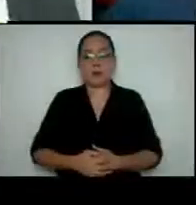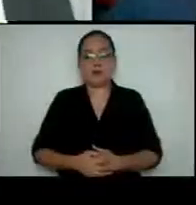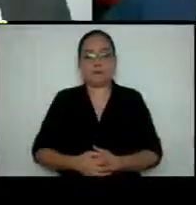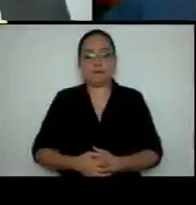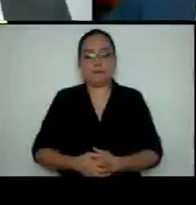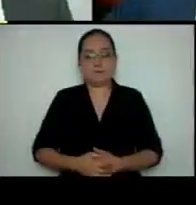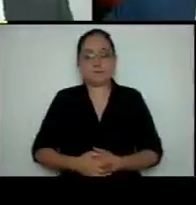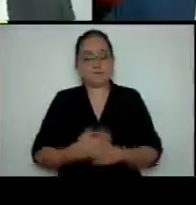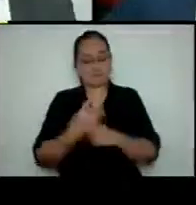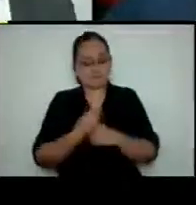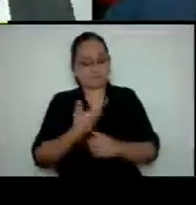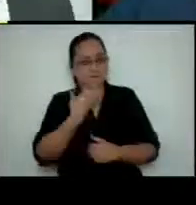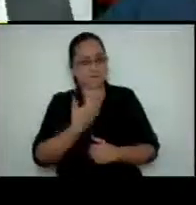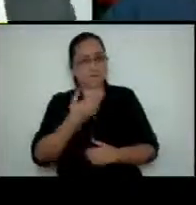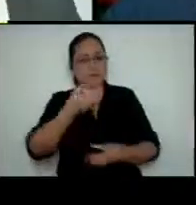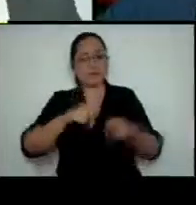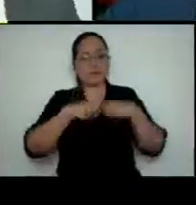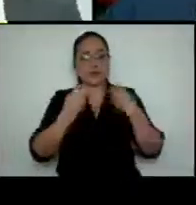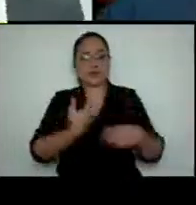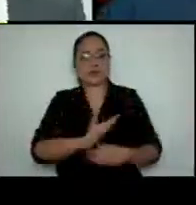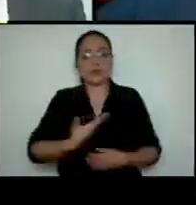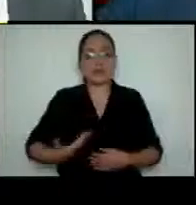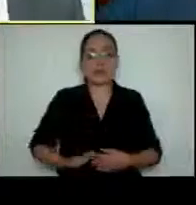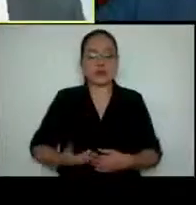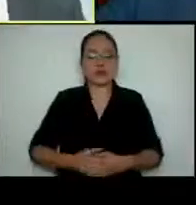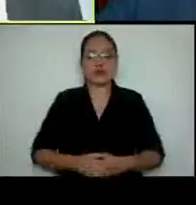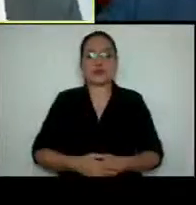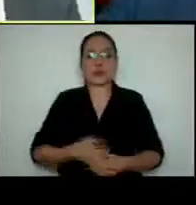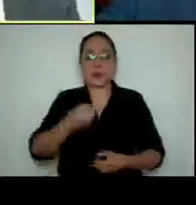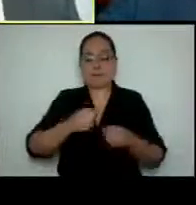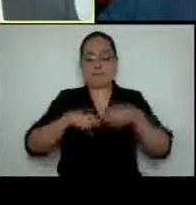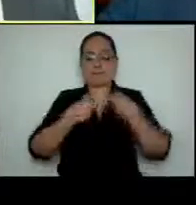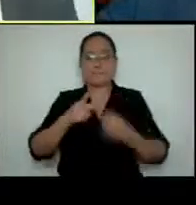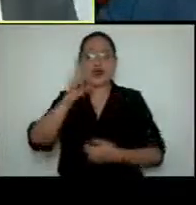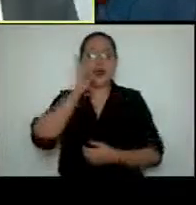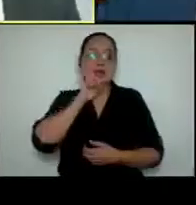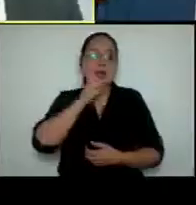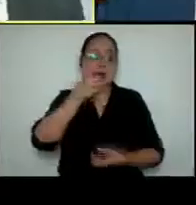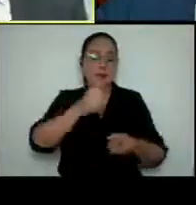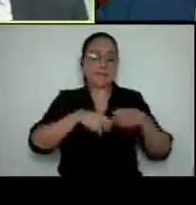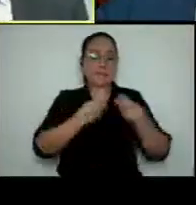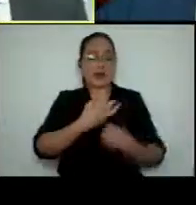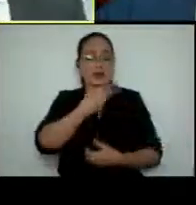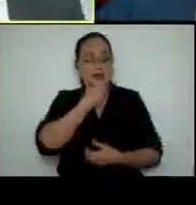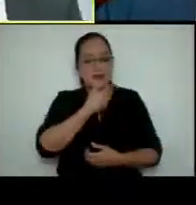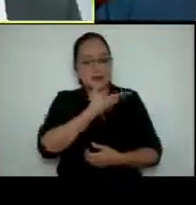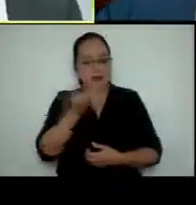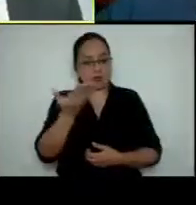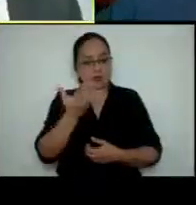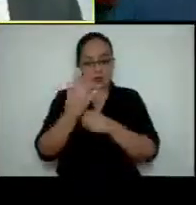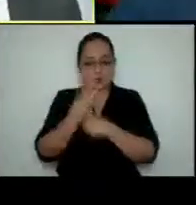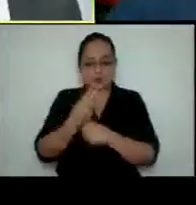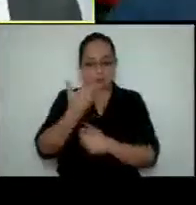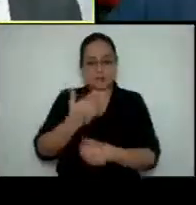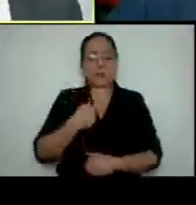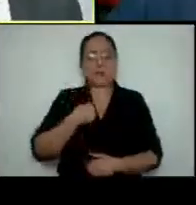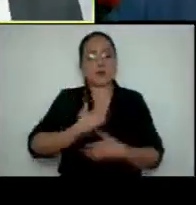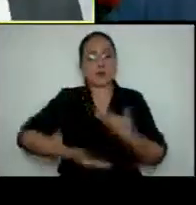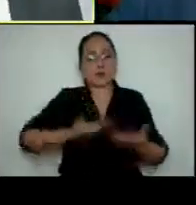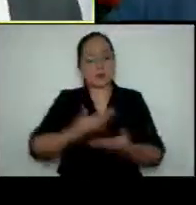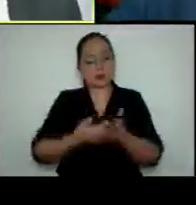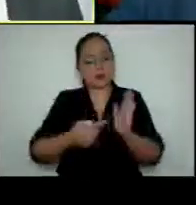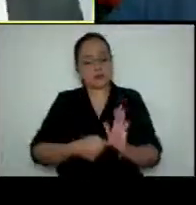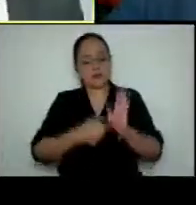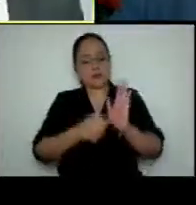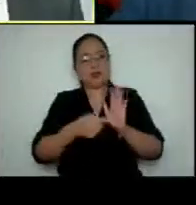Con su autorización, magistrado presidente, magistrada, magistrado, doy cuenta con el proyecto de sentencia